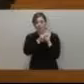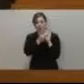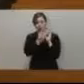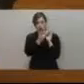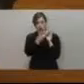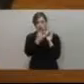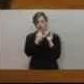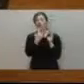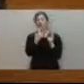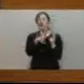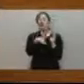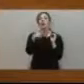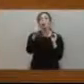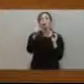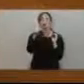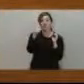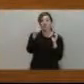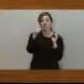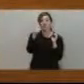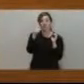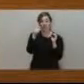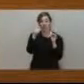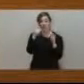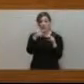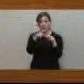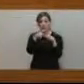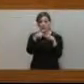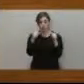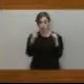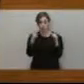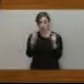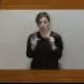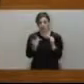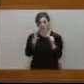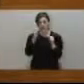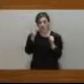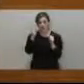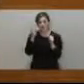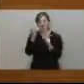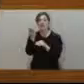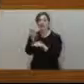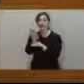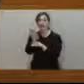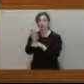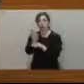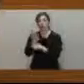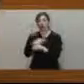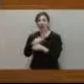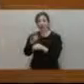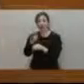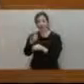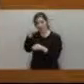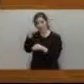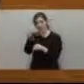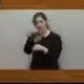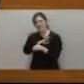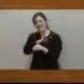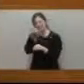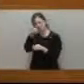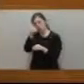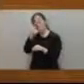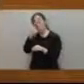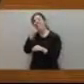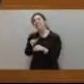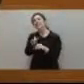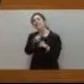presidente del Principado con su candidato a la alcaldía del PSOE en Sariego. ¿Sabe quién es este señor?